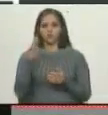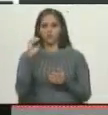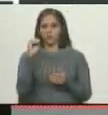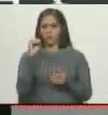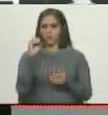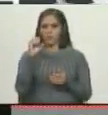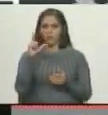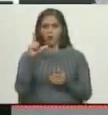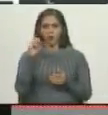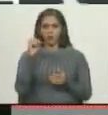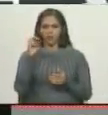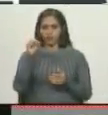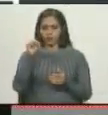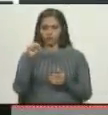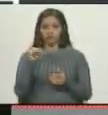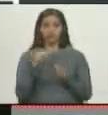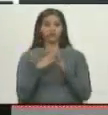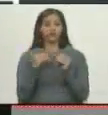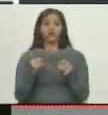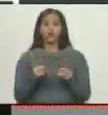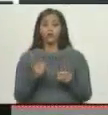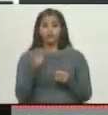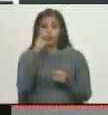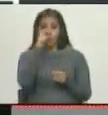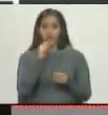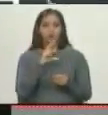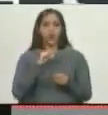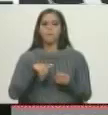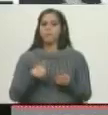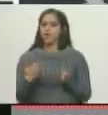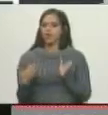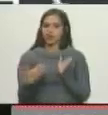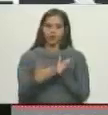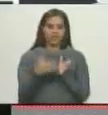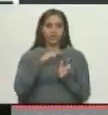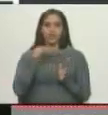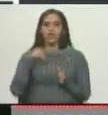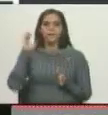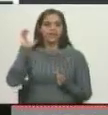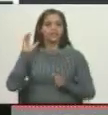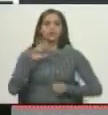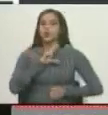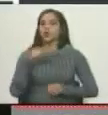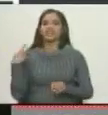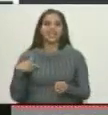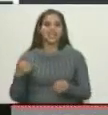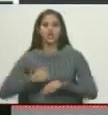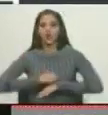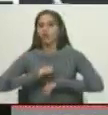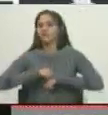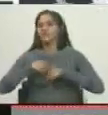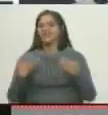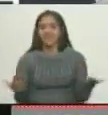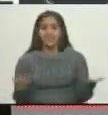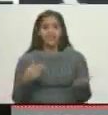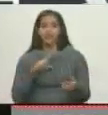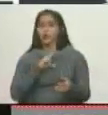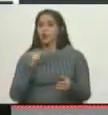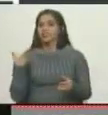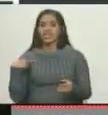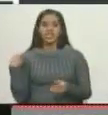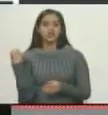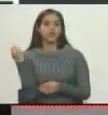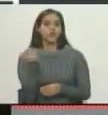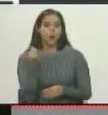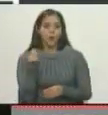su odio, no ha podido ni podrá con nuestro país. No tienen con qué, no tienen cómo. Venezuela